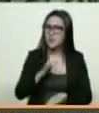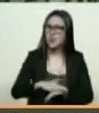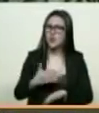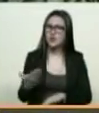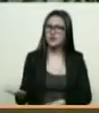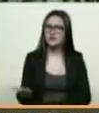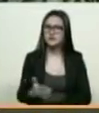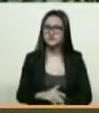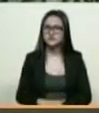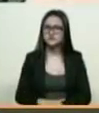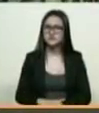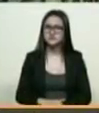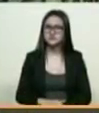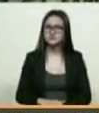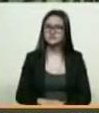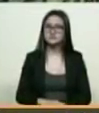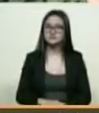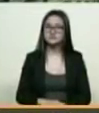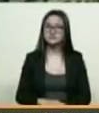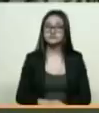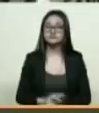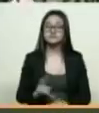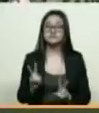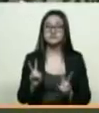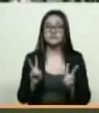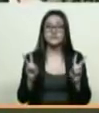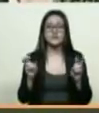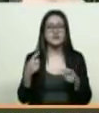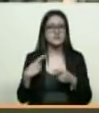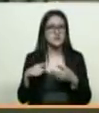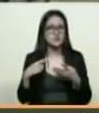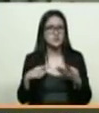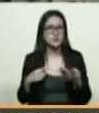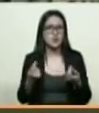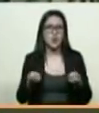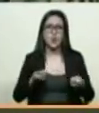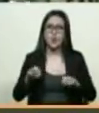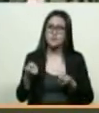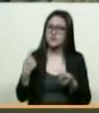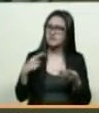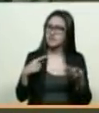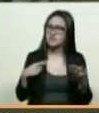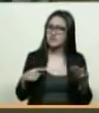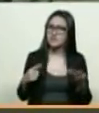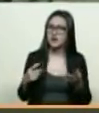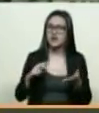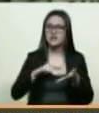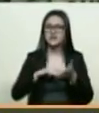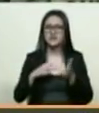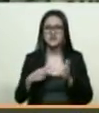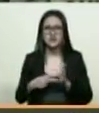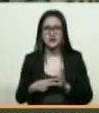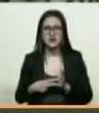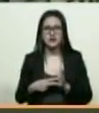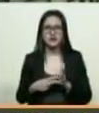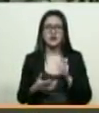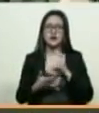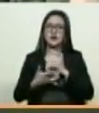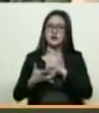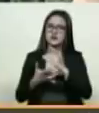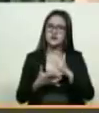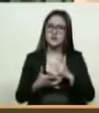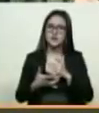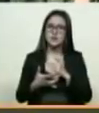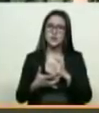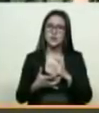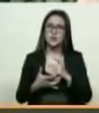decir desde el punto de vista econométrico o económico lo técnico, que